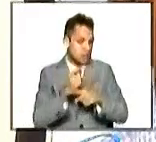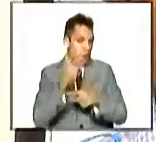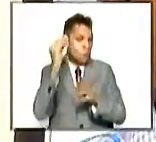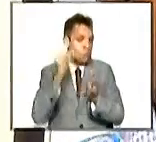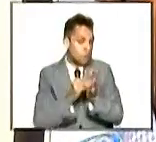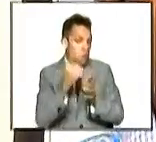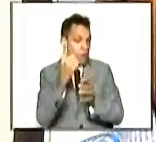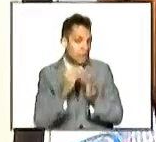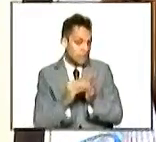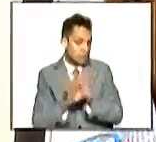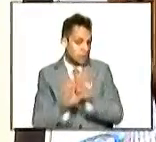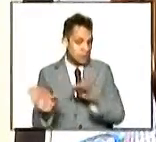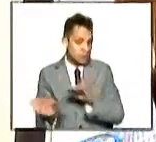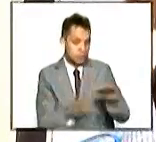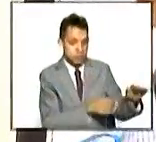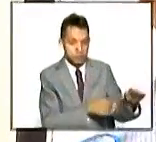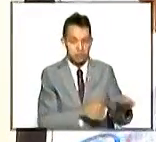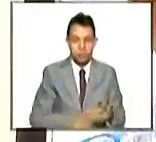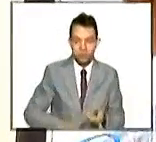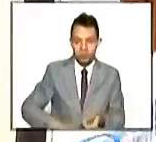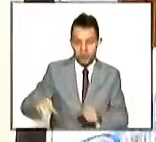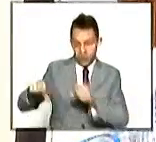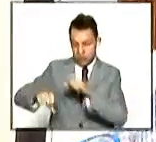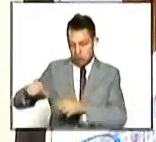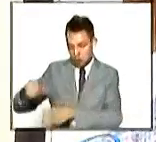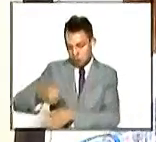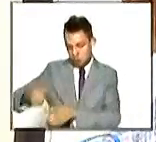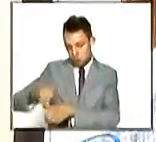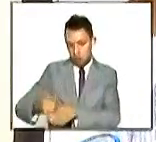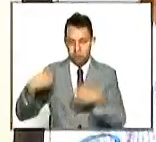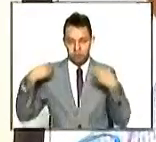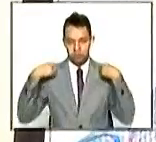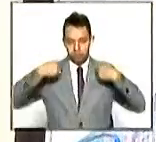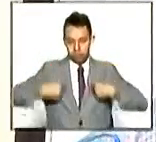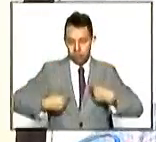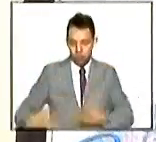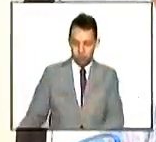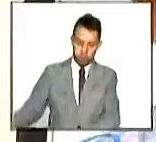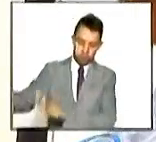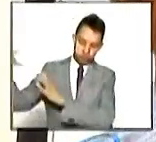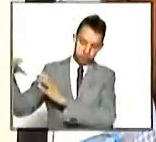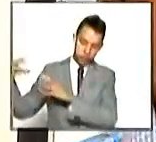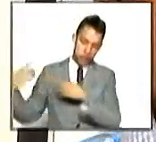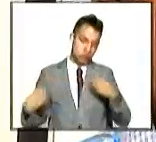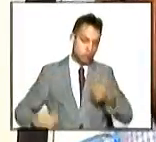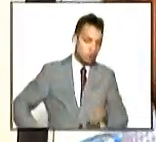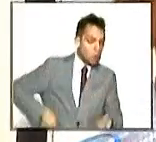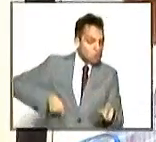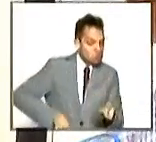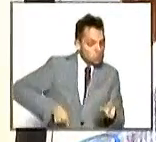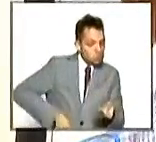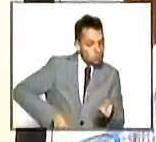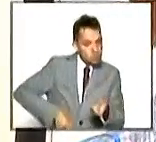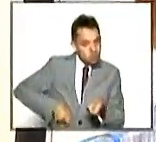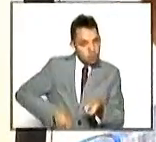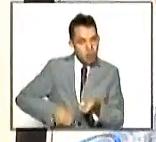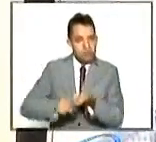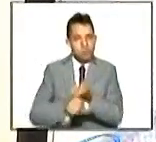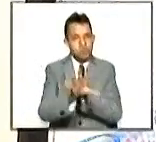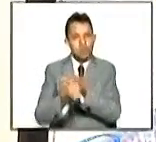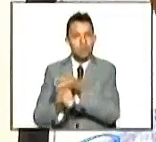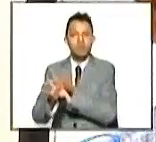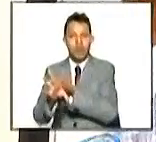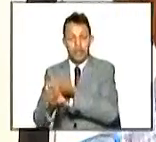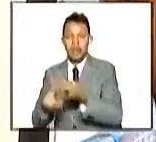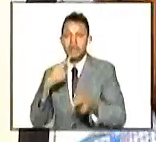venenos, no con los insecticidas. El insecticida es el veneno. Y los fungicidas son los para la mancha, para otras